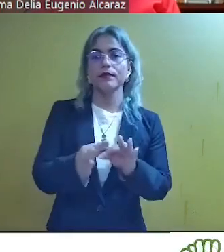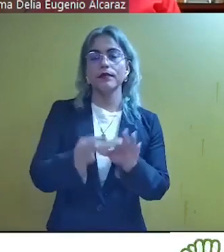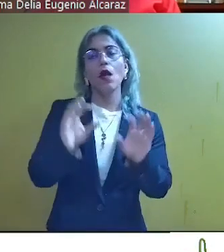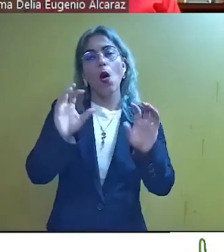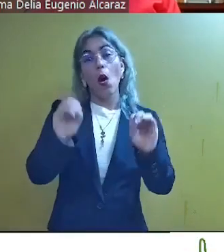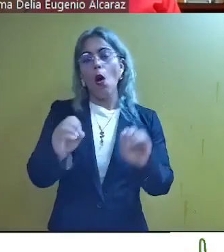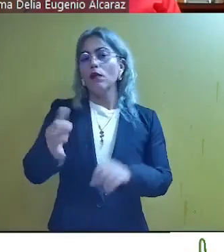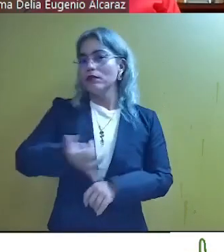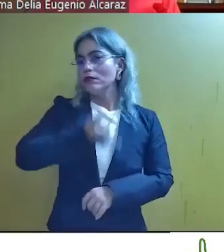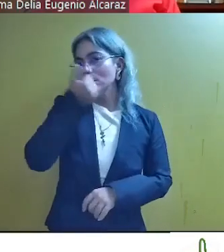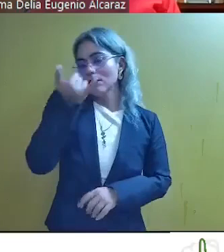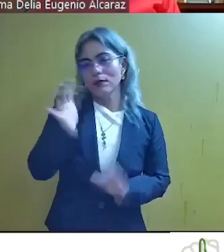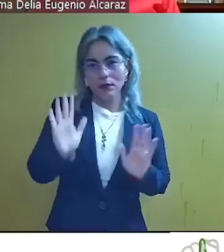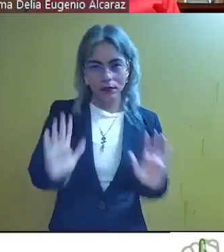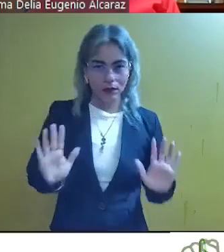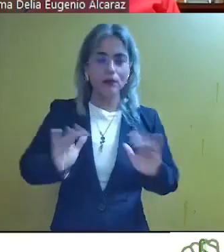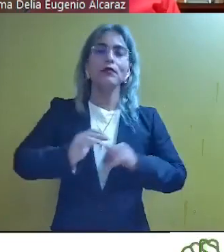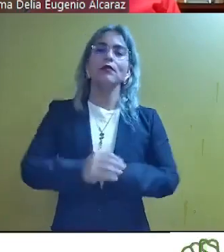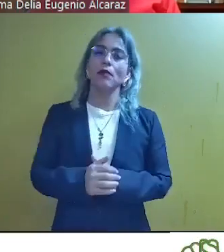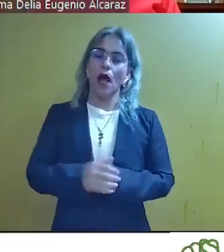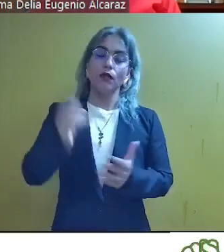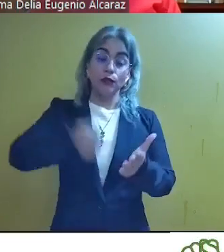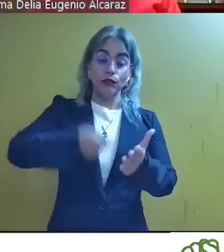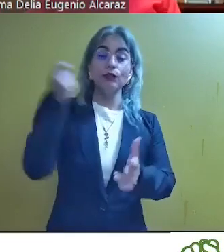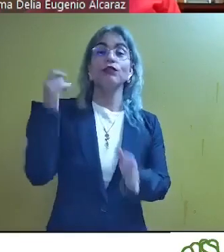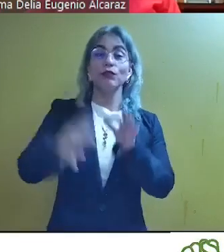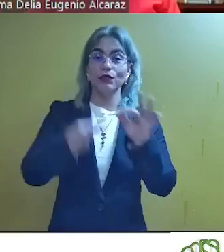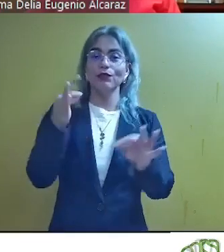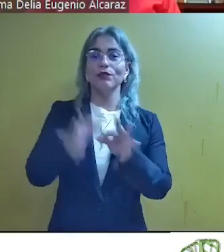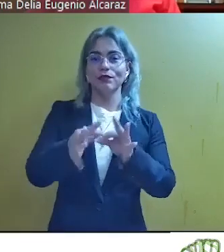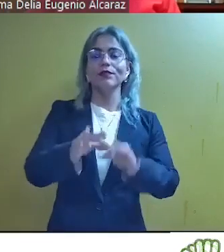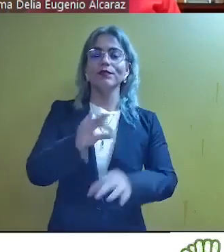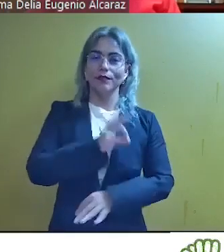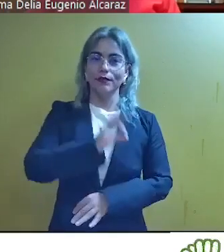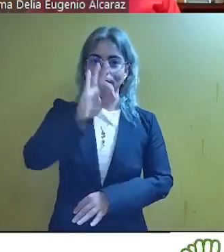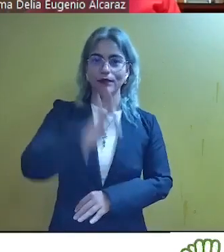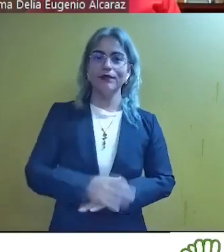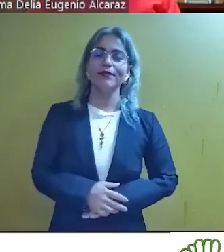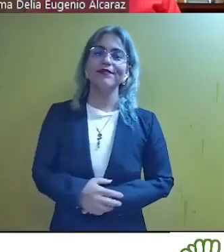de imposibilidad jurídica para cumplir con la sentencia intrapartidista.